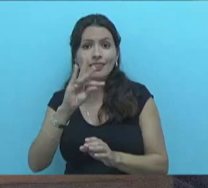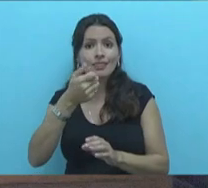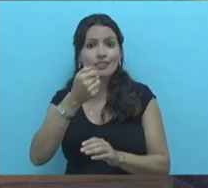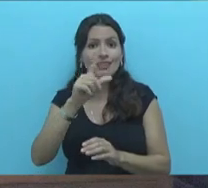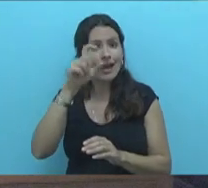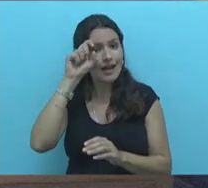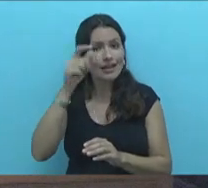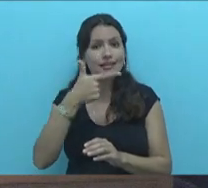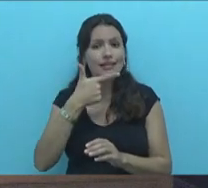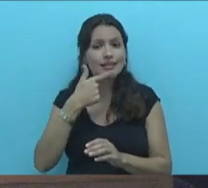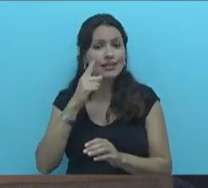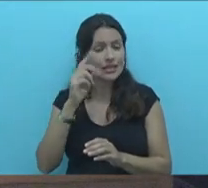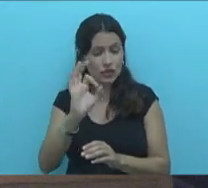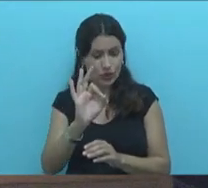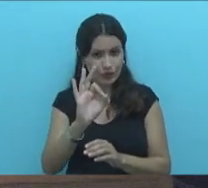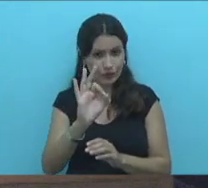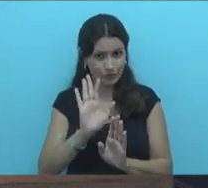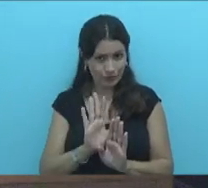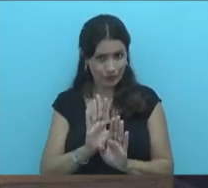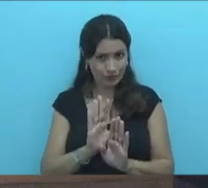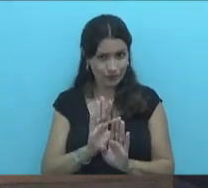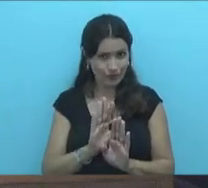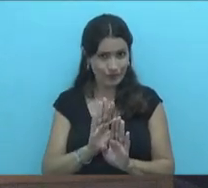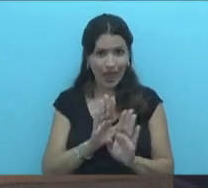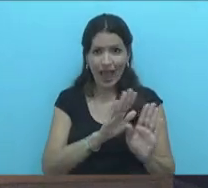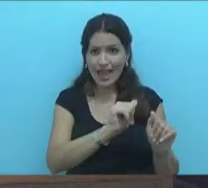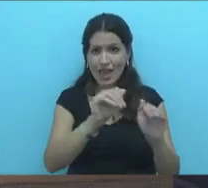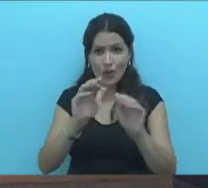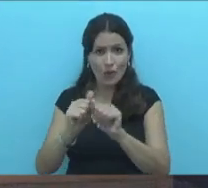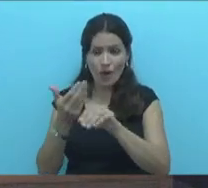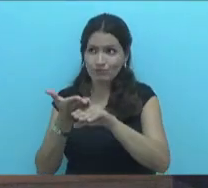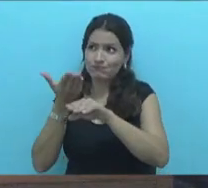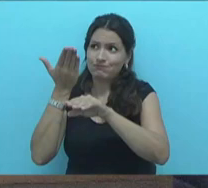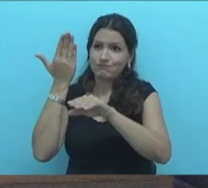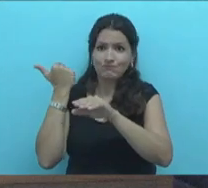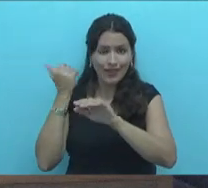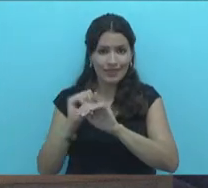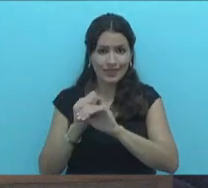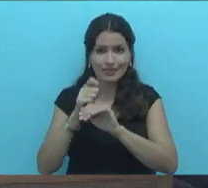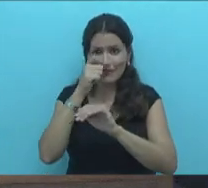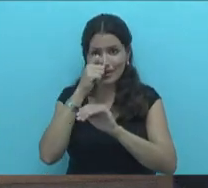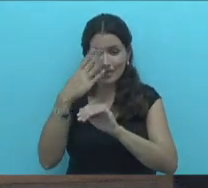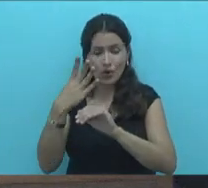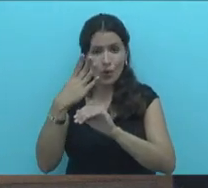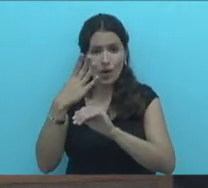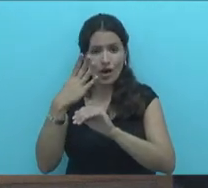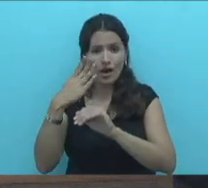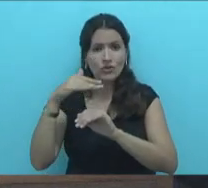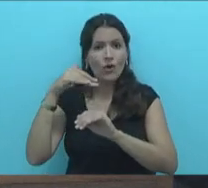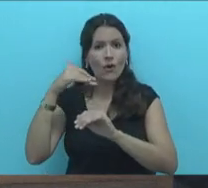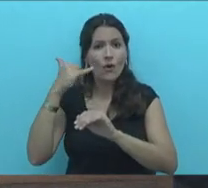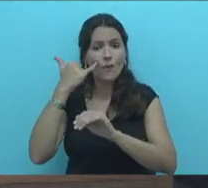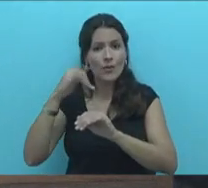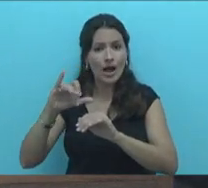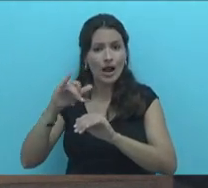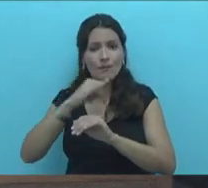24 de marzo no fue parido ese día, sino que venía de mucho antes. En el día de ayer, 20 de